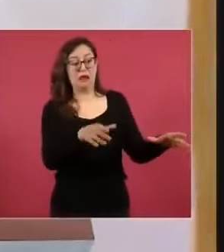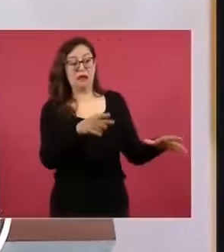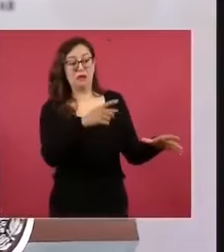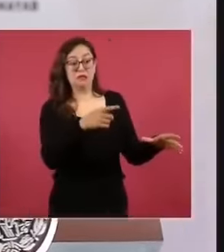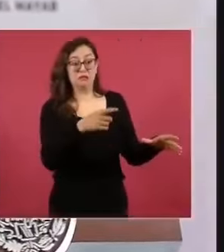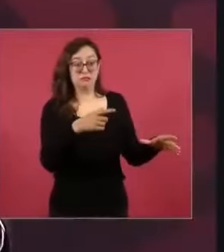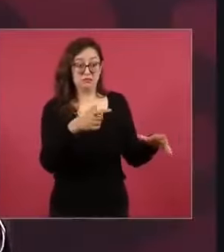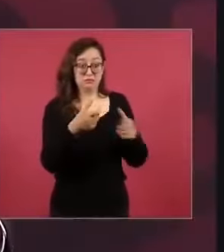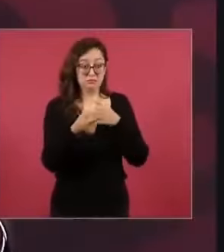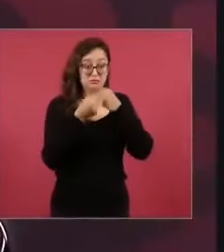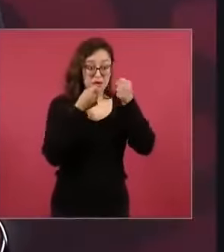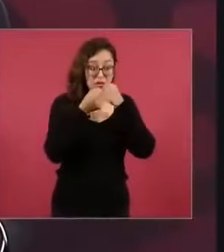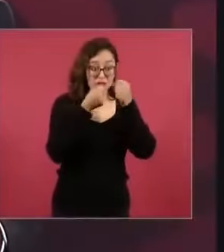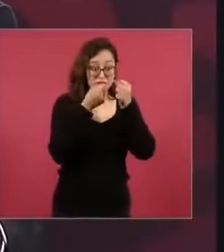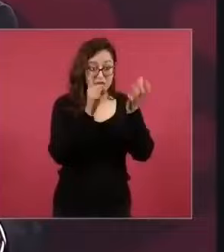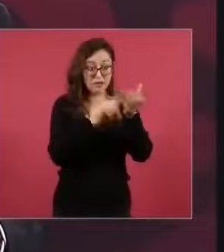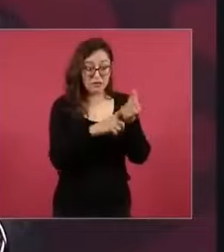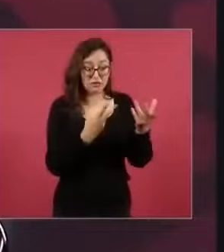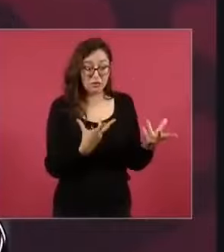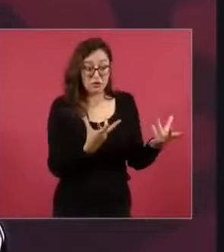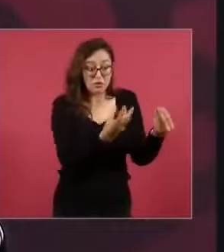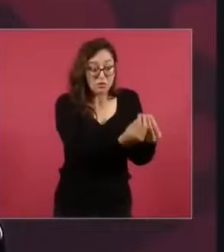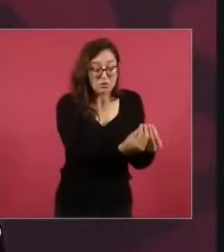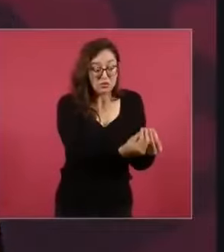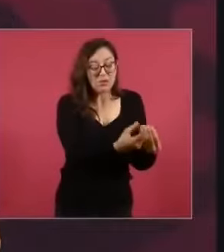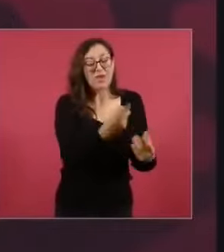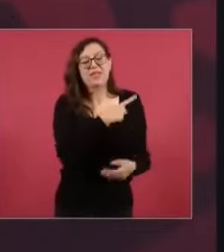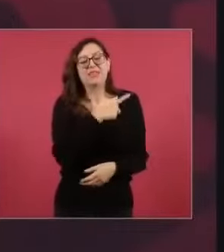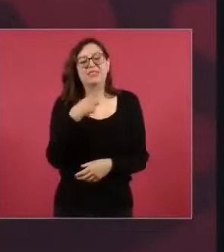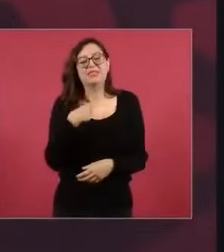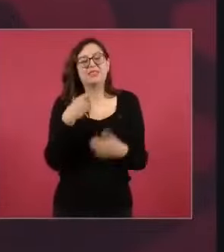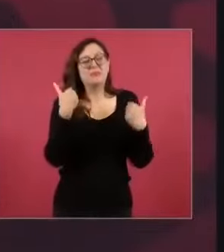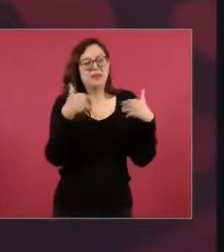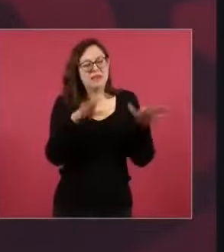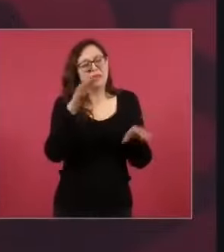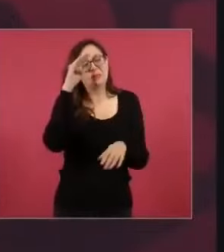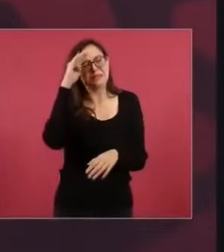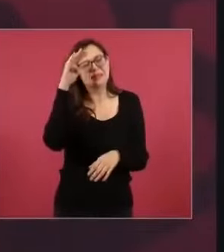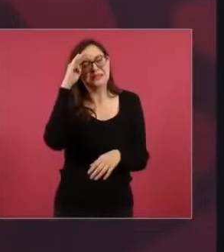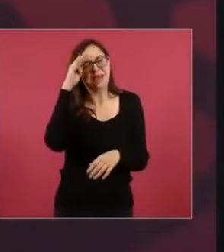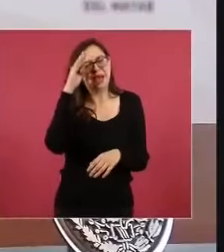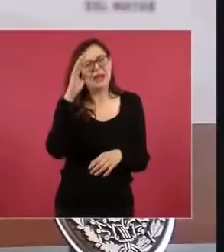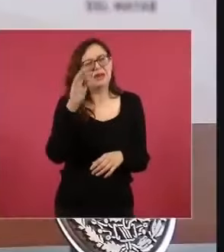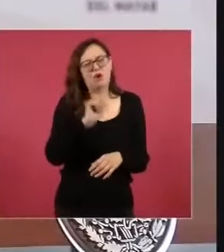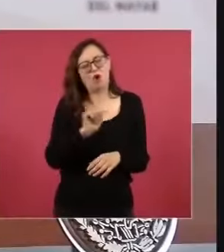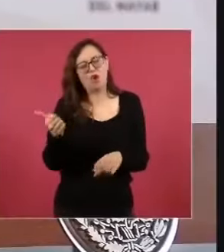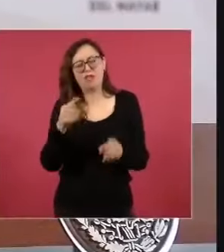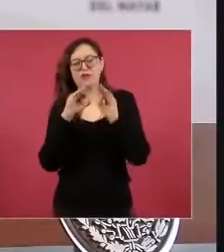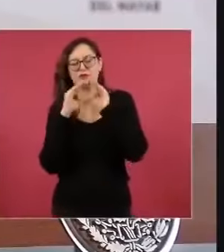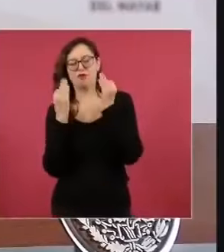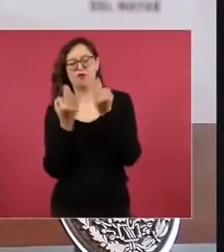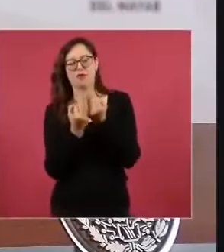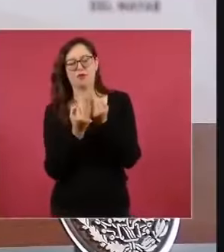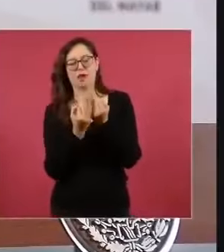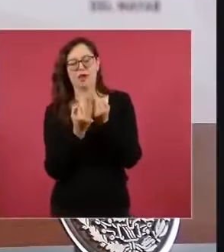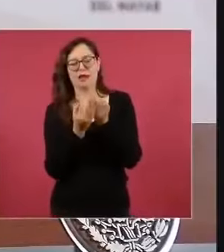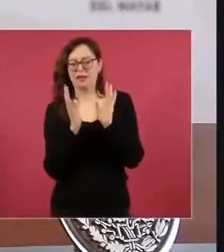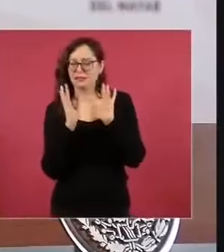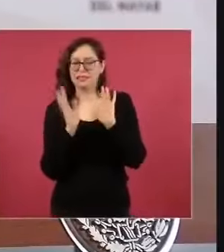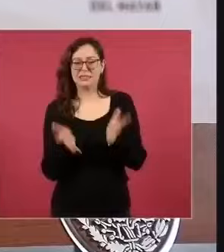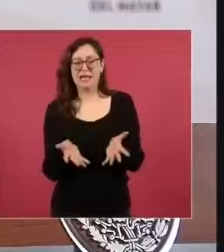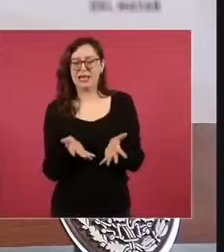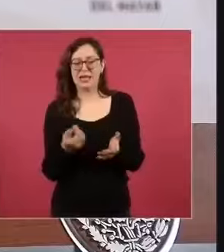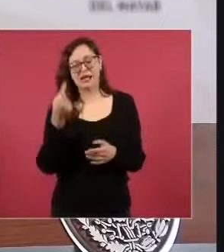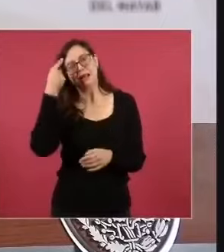aprehensión amenazaron con expedientes ofrecieron dinero y todo en nombre de limpiar de corrupción el sistema de Justicia